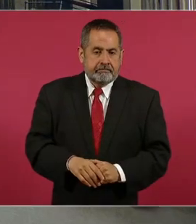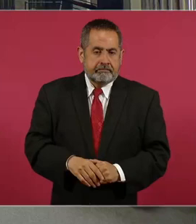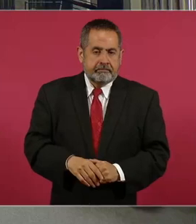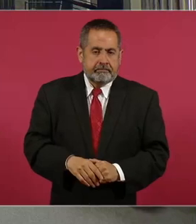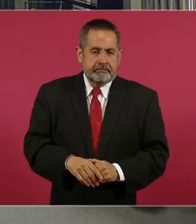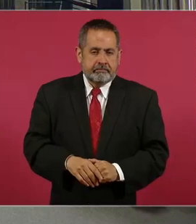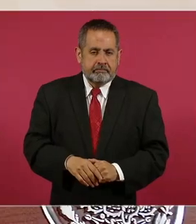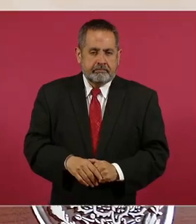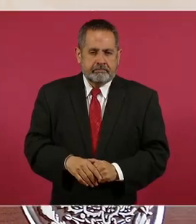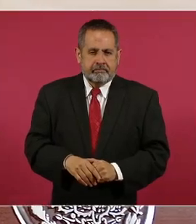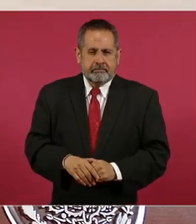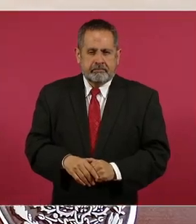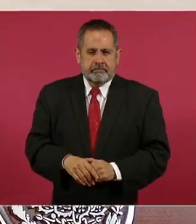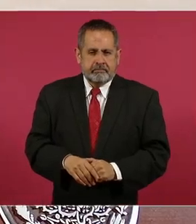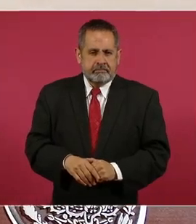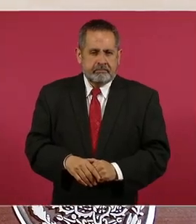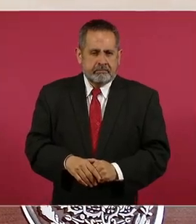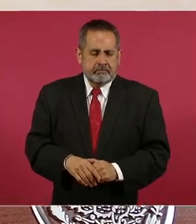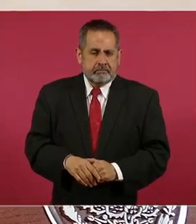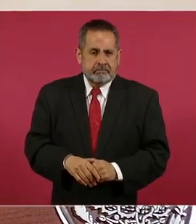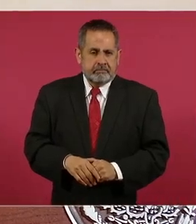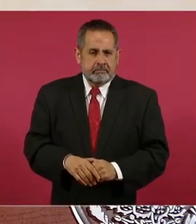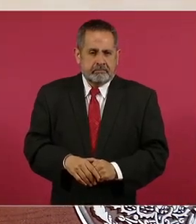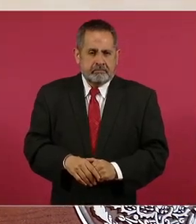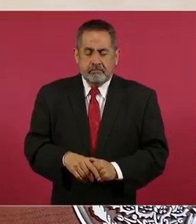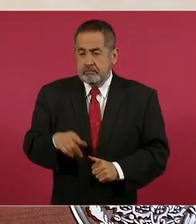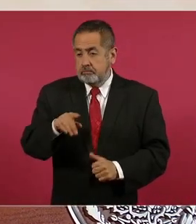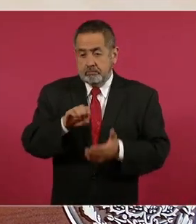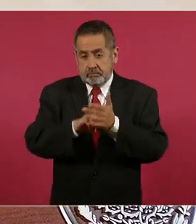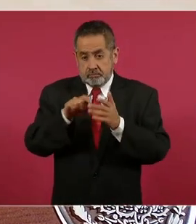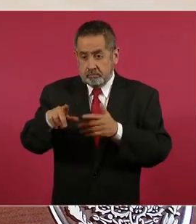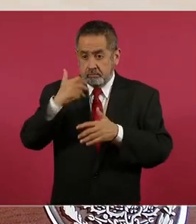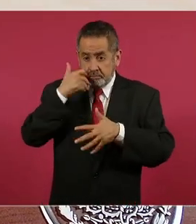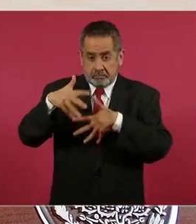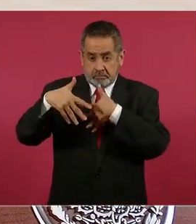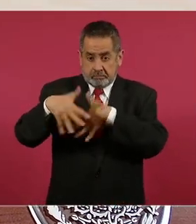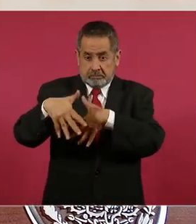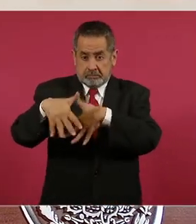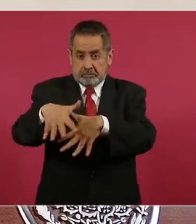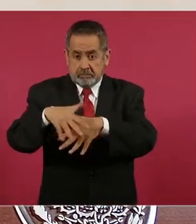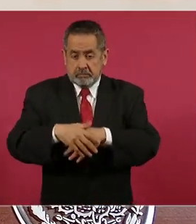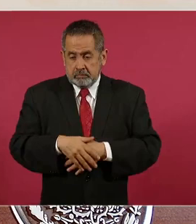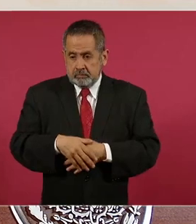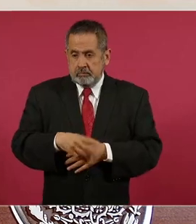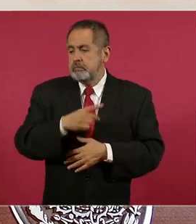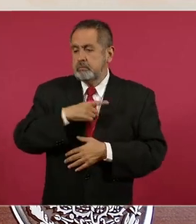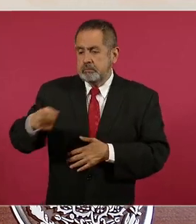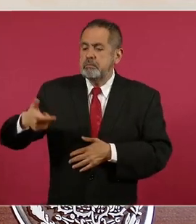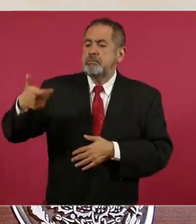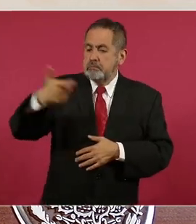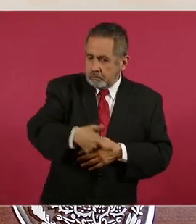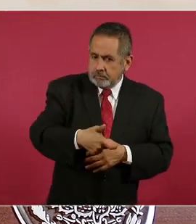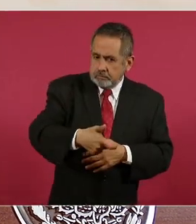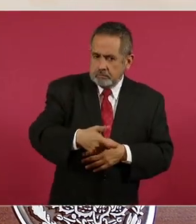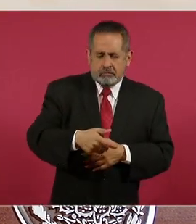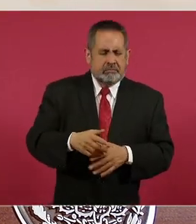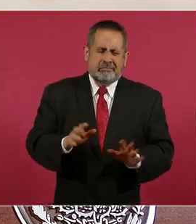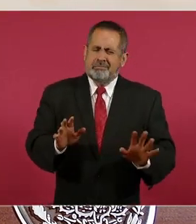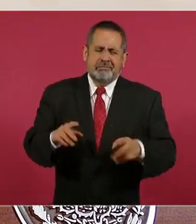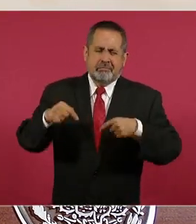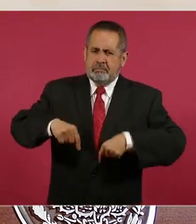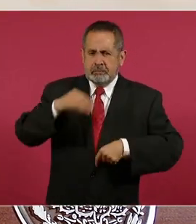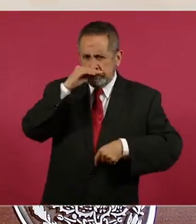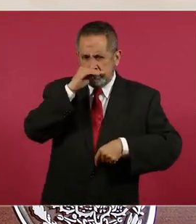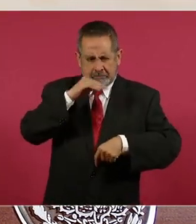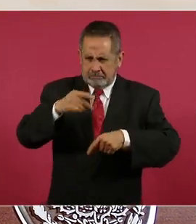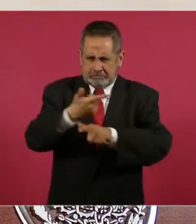vas a movilizarte, quieres protestar y tienes que pagar. No, aquí no, aquí es gratis.